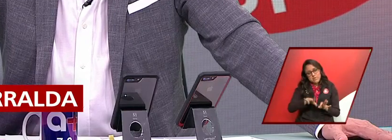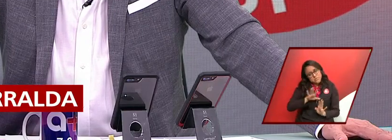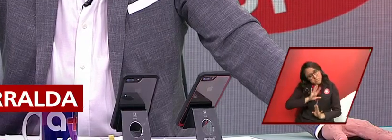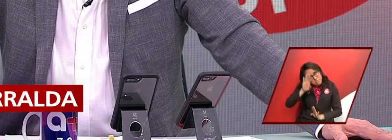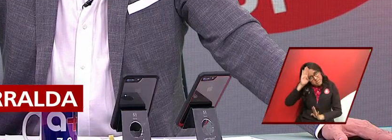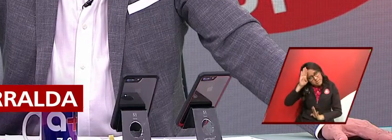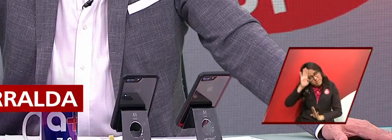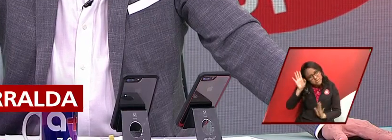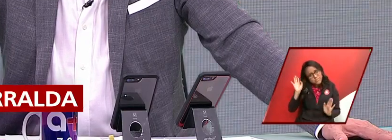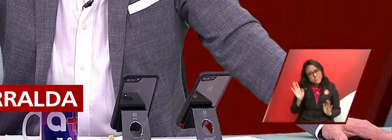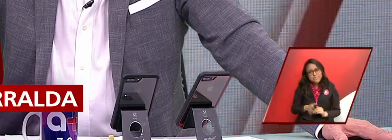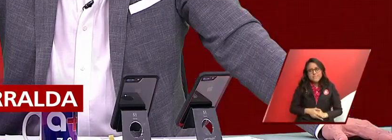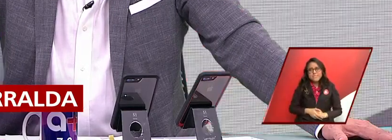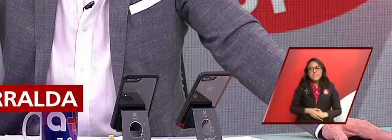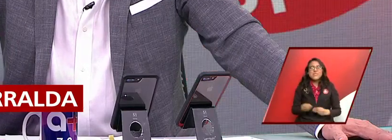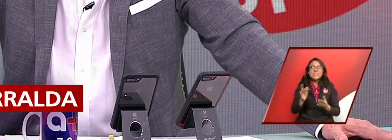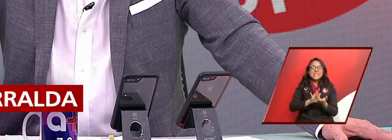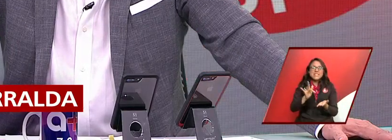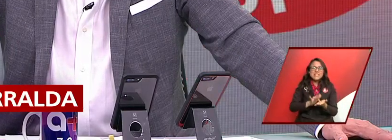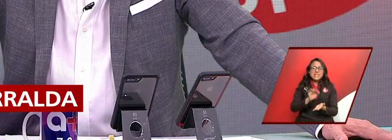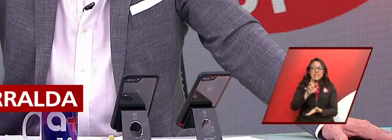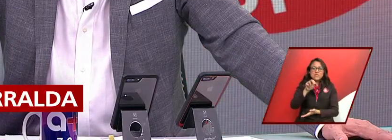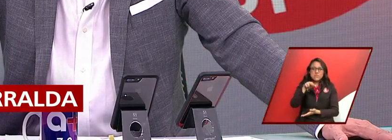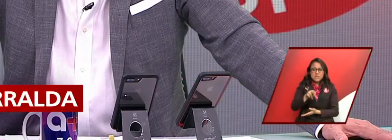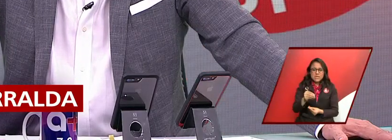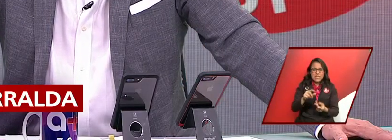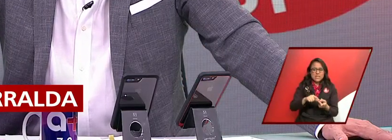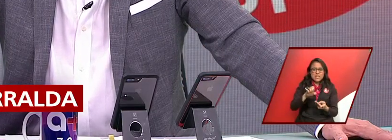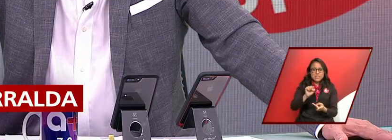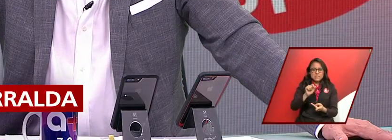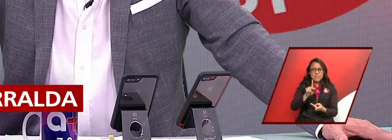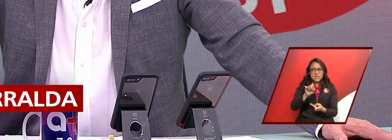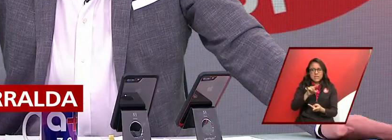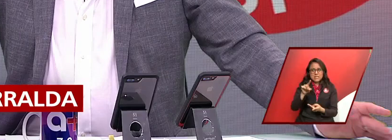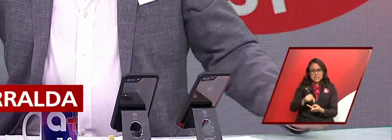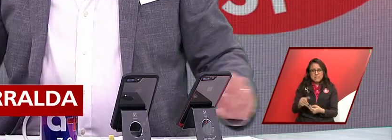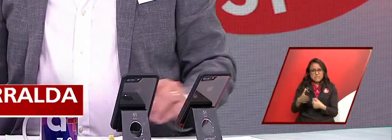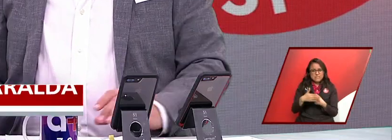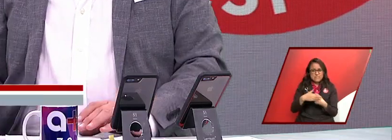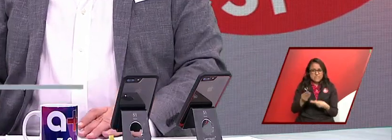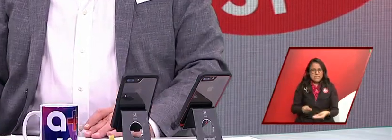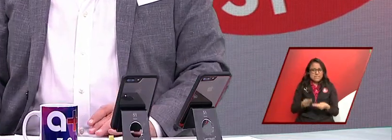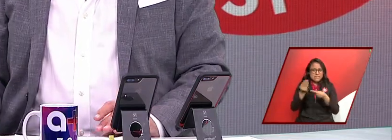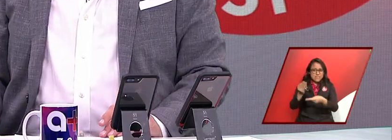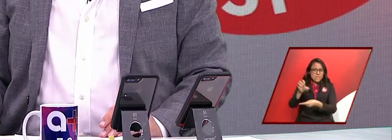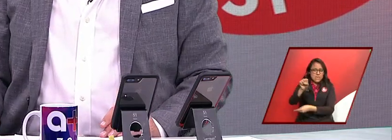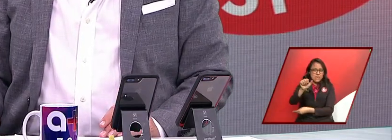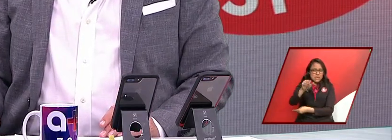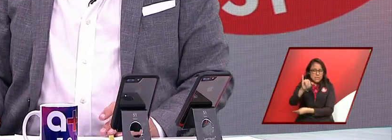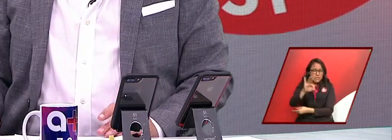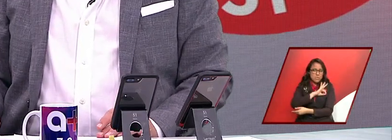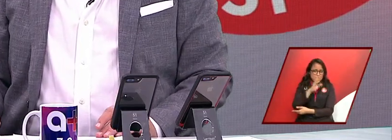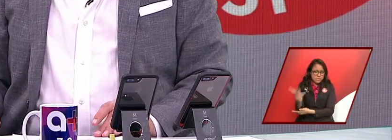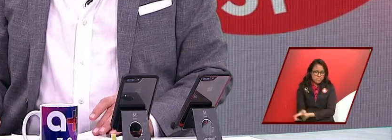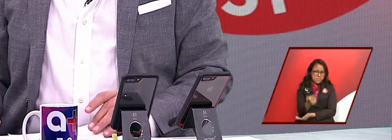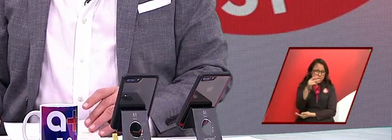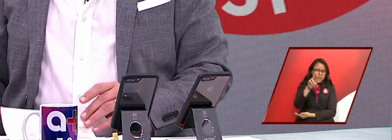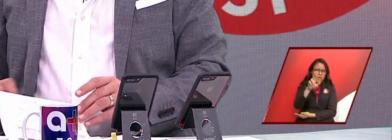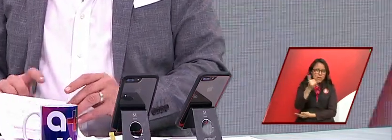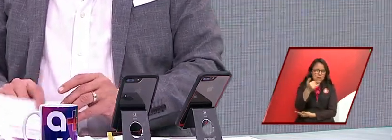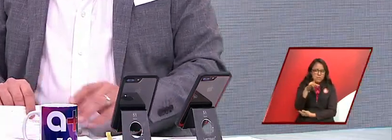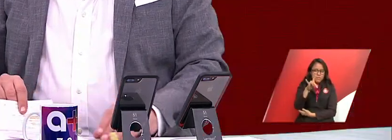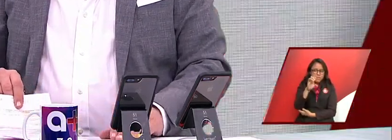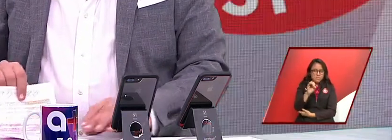Digo, qué cosa. Gracias, Rubén. Gracias, Esperanza. Samia, házelo llegar, por favor, a Raimundo